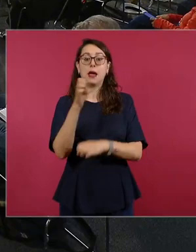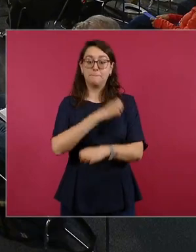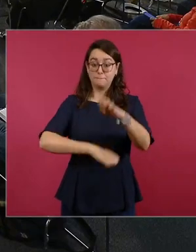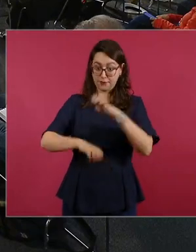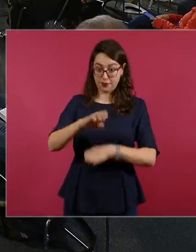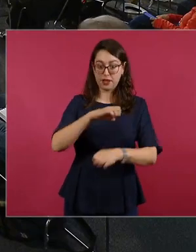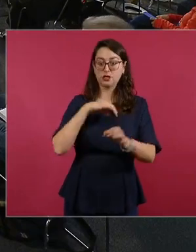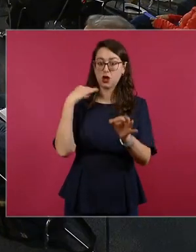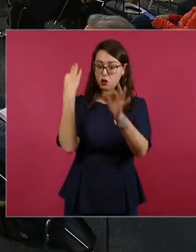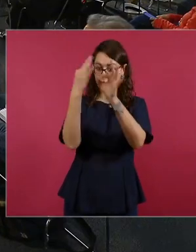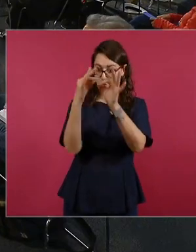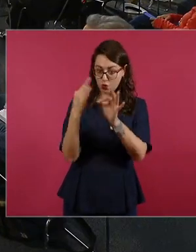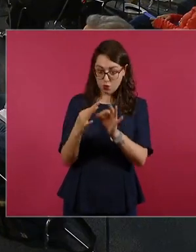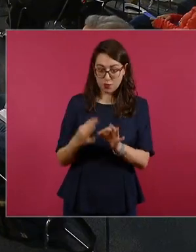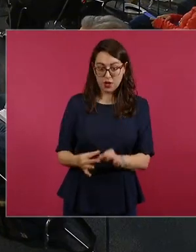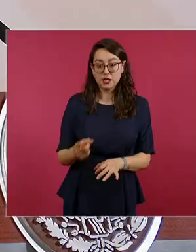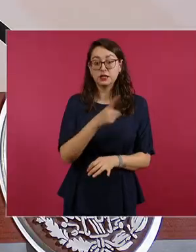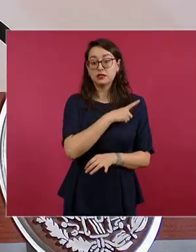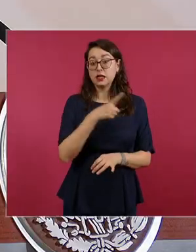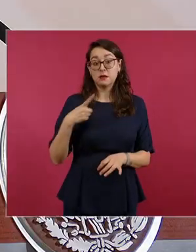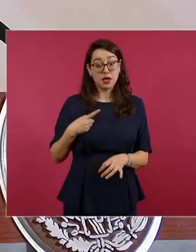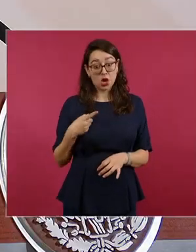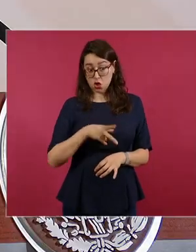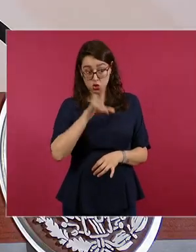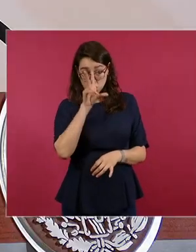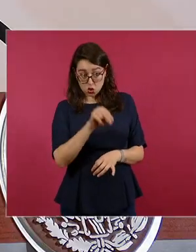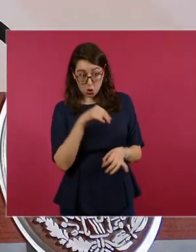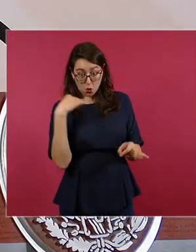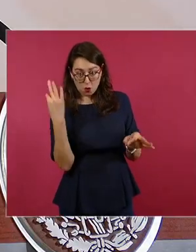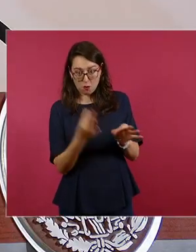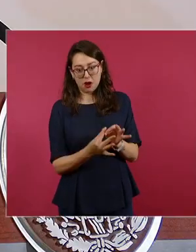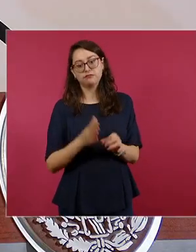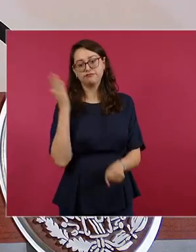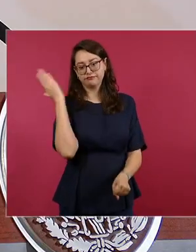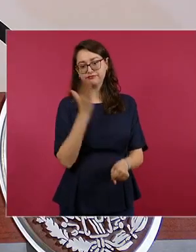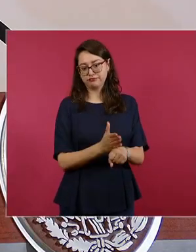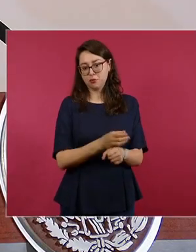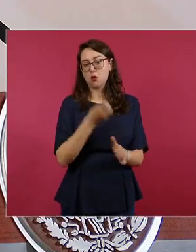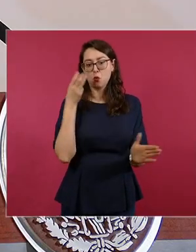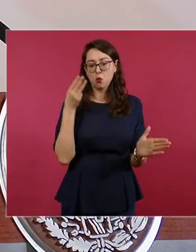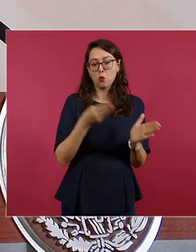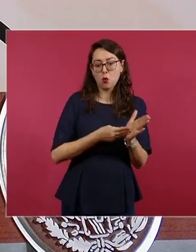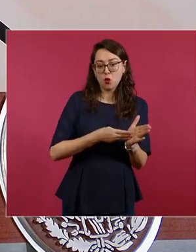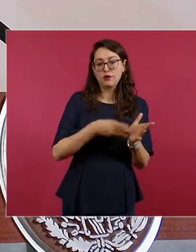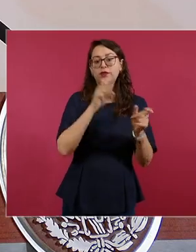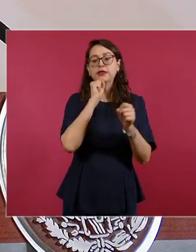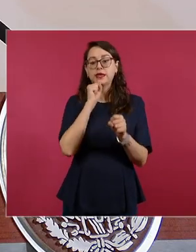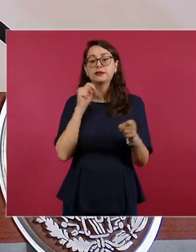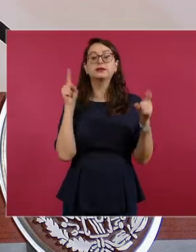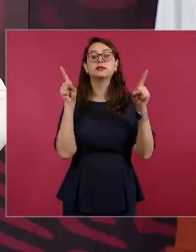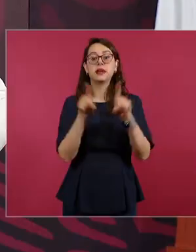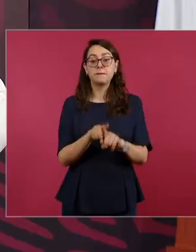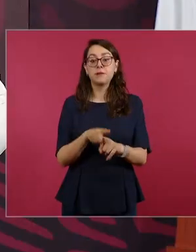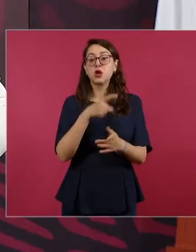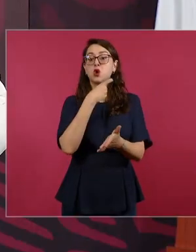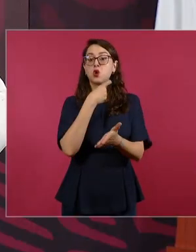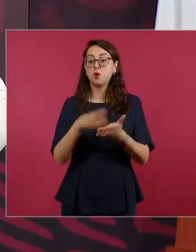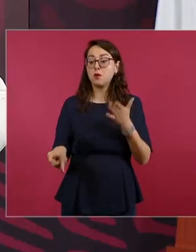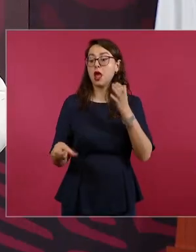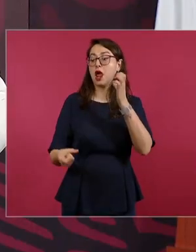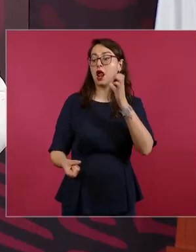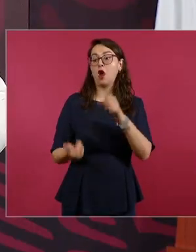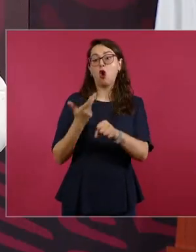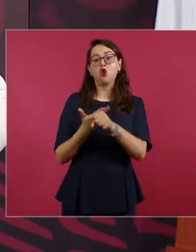su obligación si no se les penaliza y también la adquisición de los hospitales que